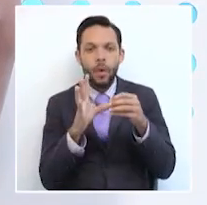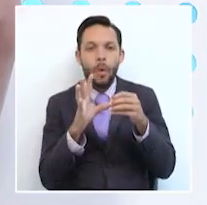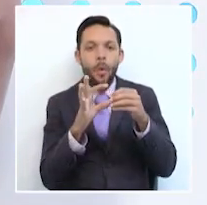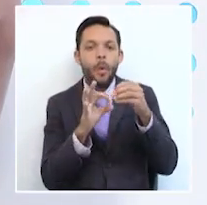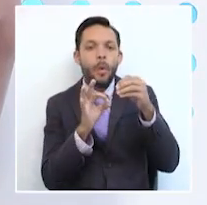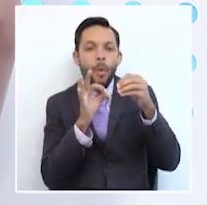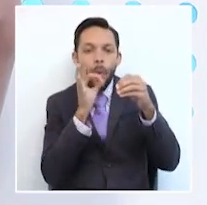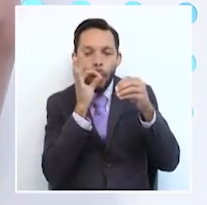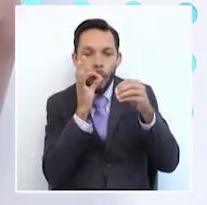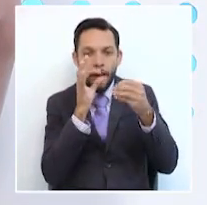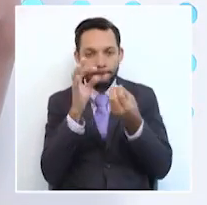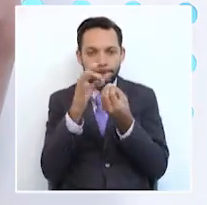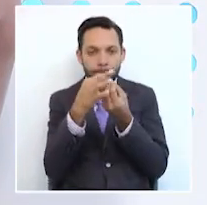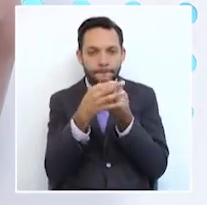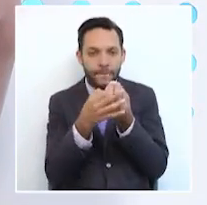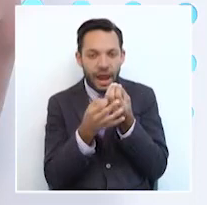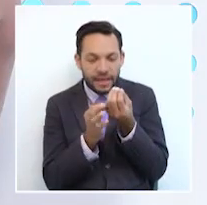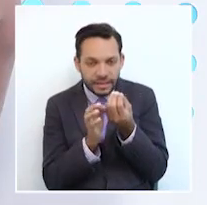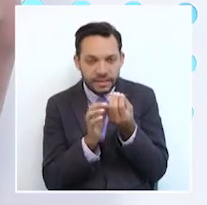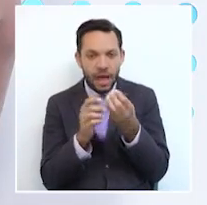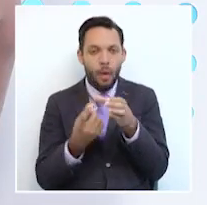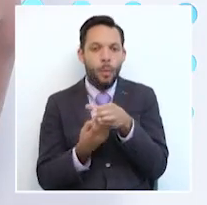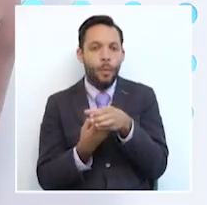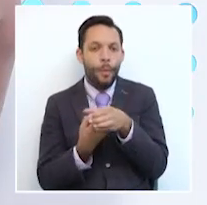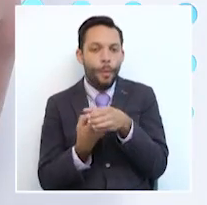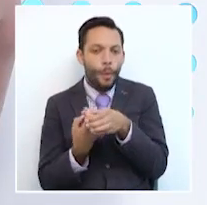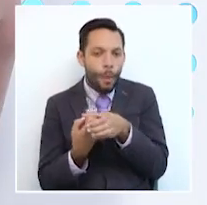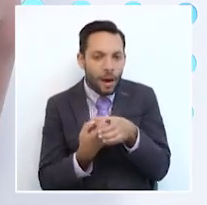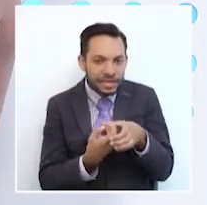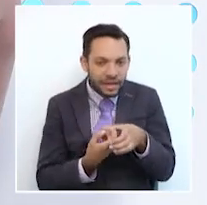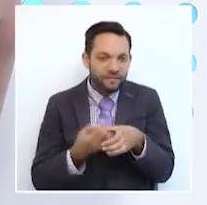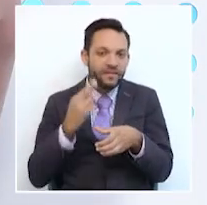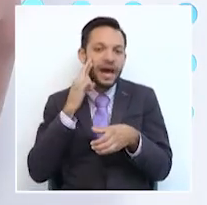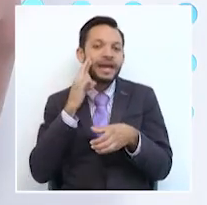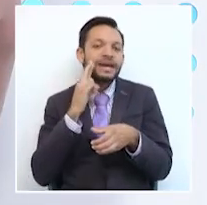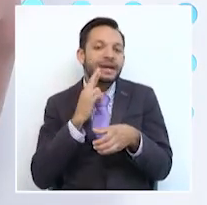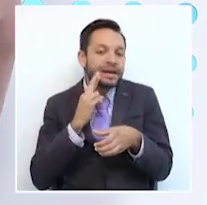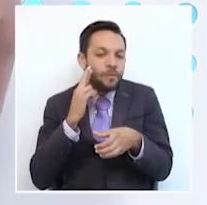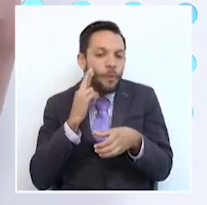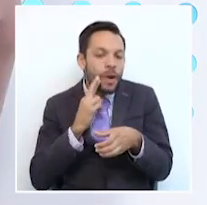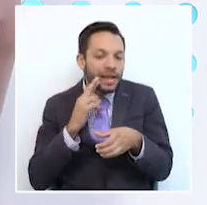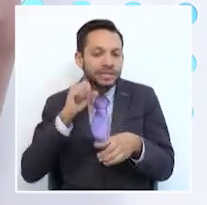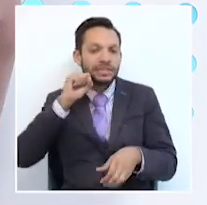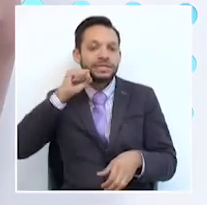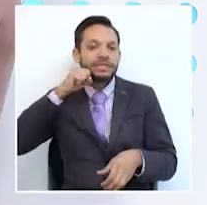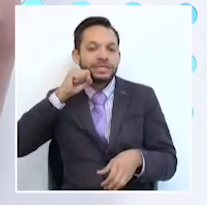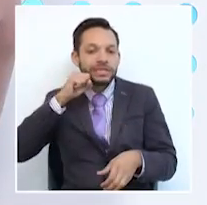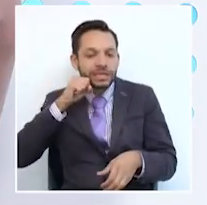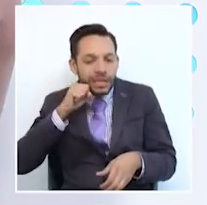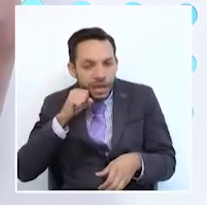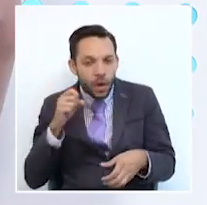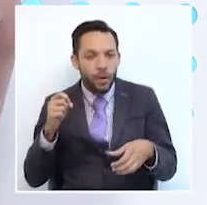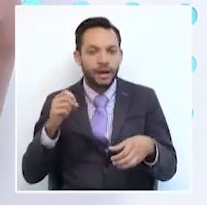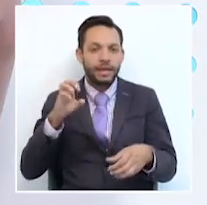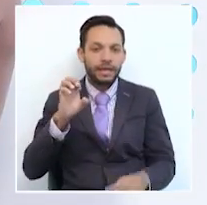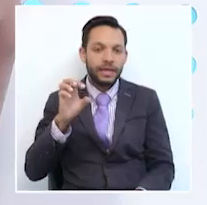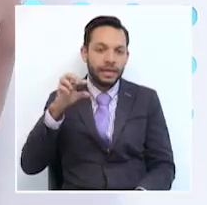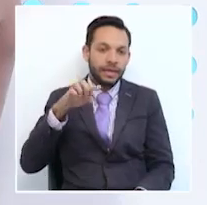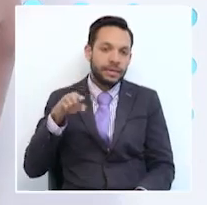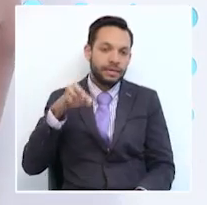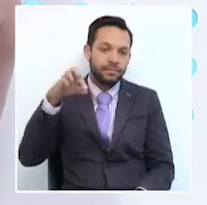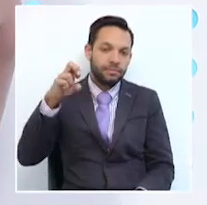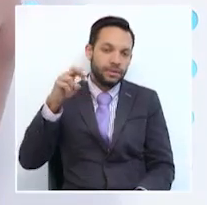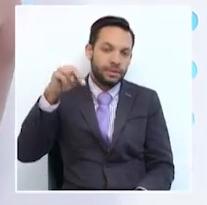mora guayaba remolacha zanahoria espinaca sábila